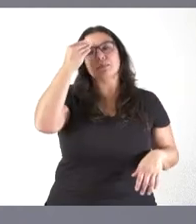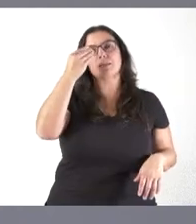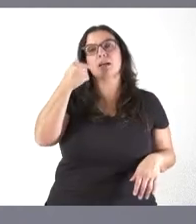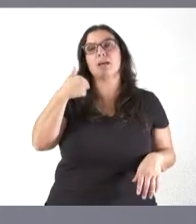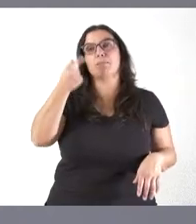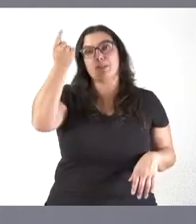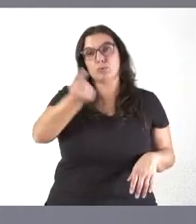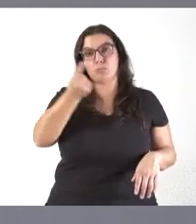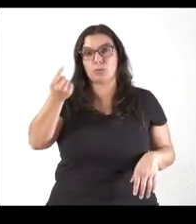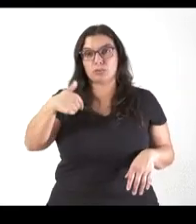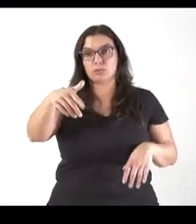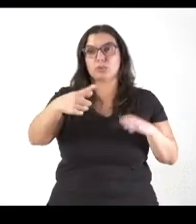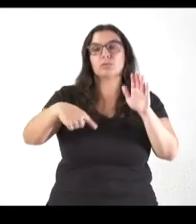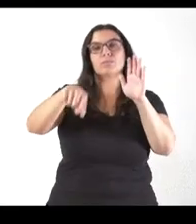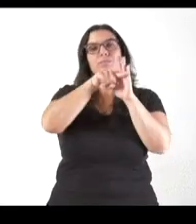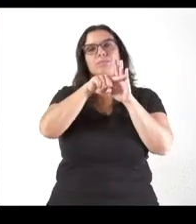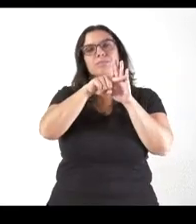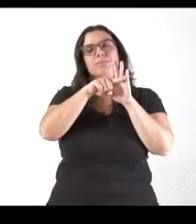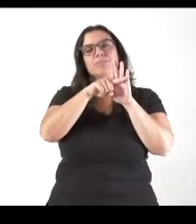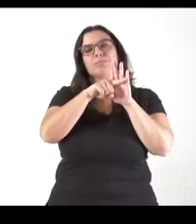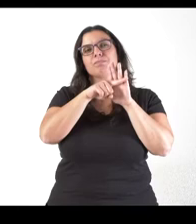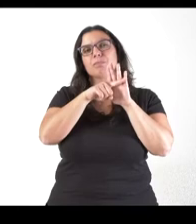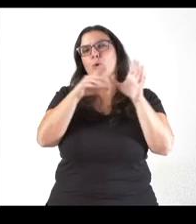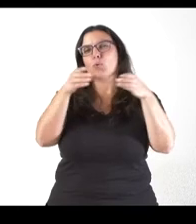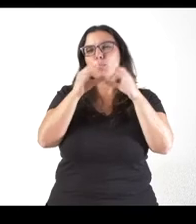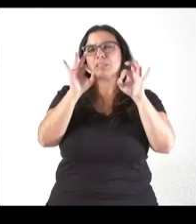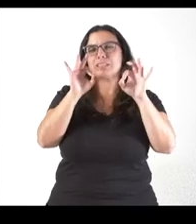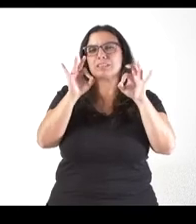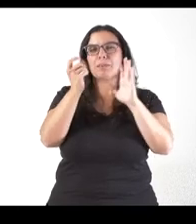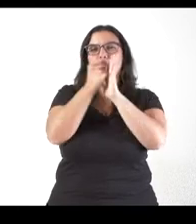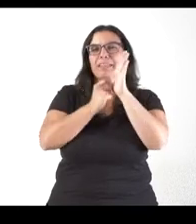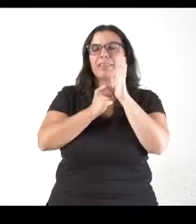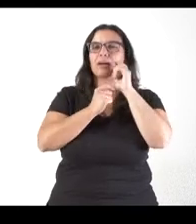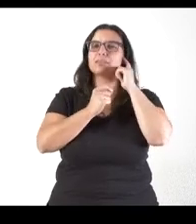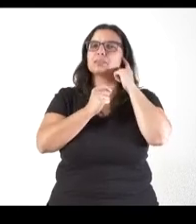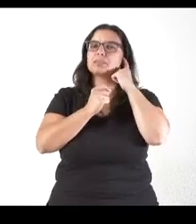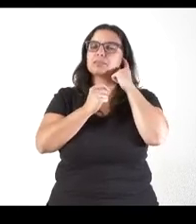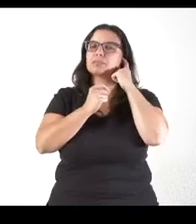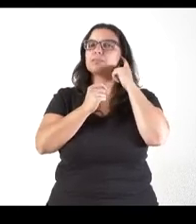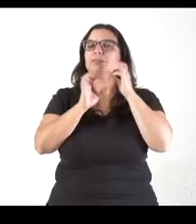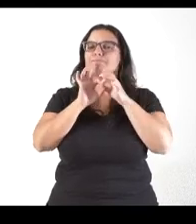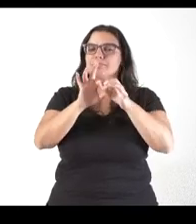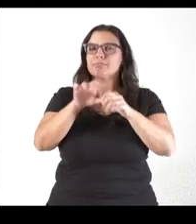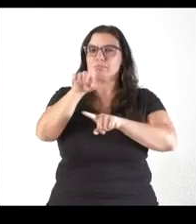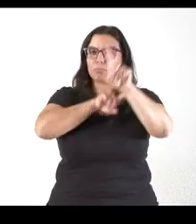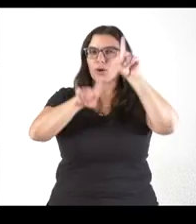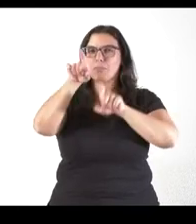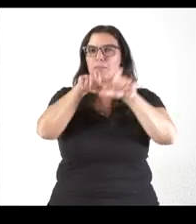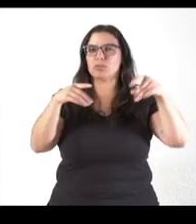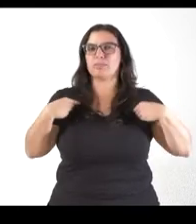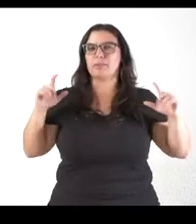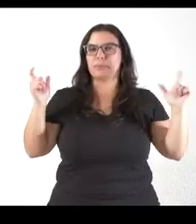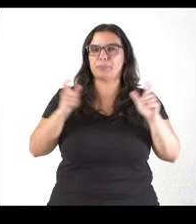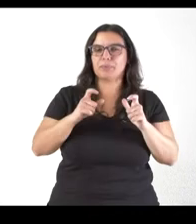en los presupuestos algún grupo específico de medidas destinados a esta a este problema de la despoblación en